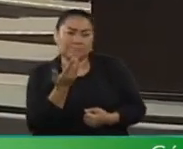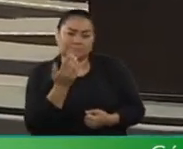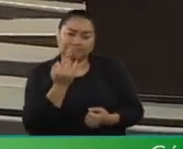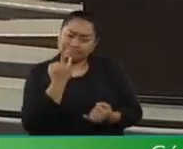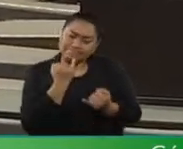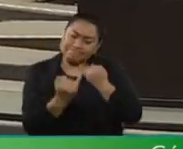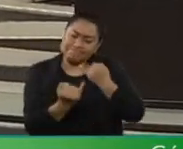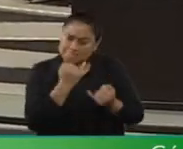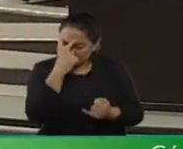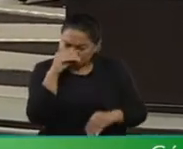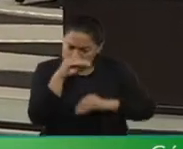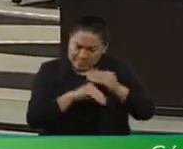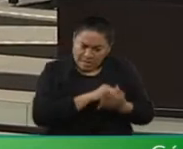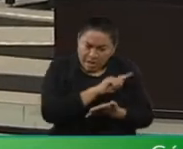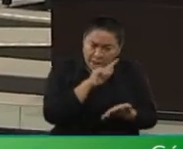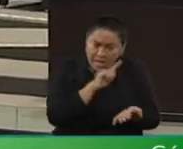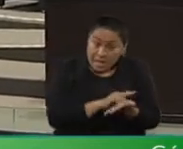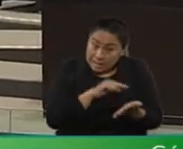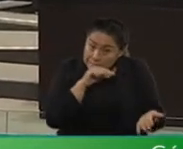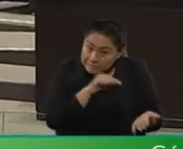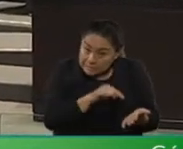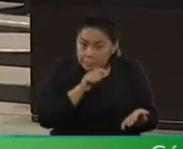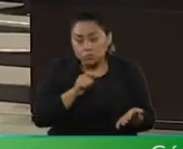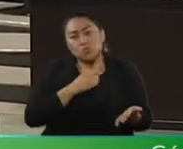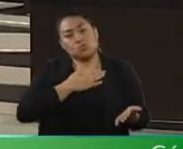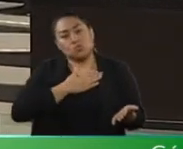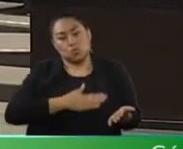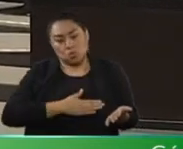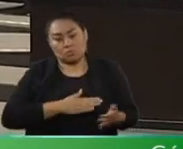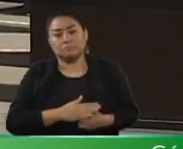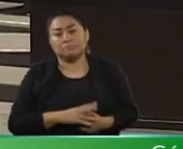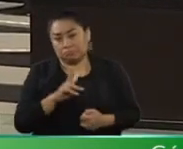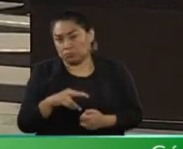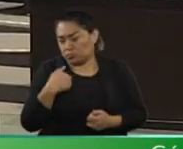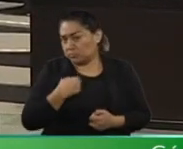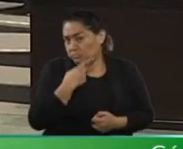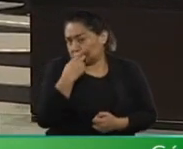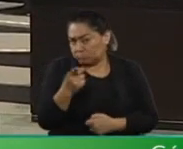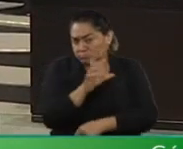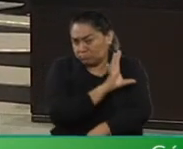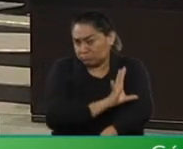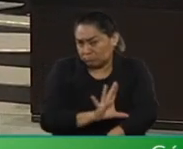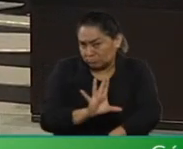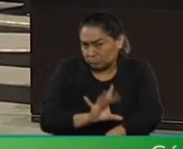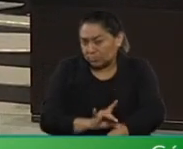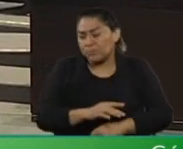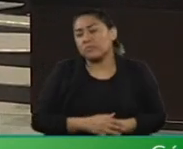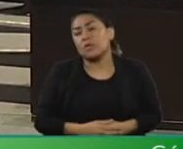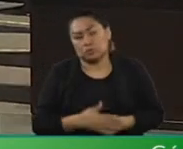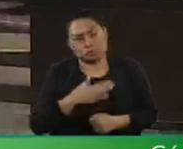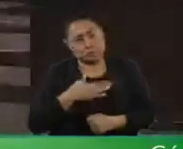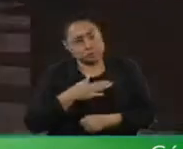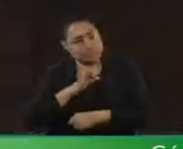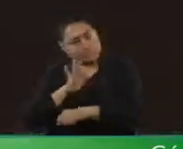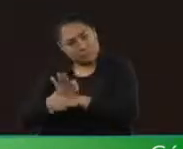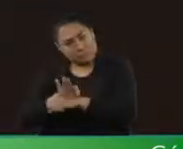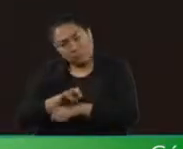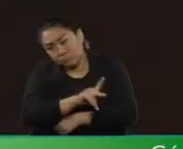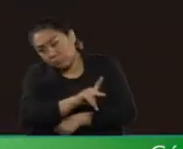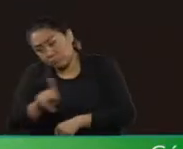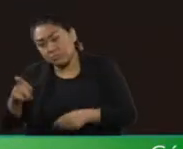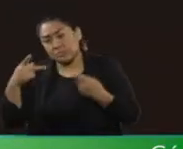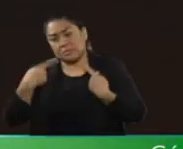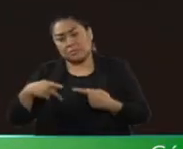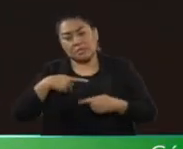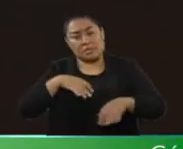considero juntas justas lo digo con honestidad yo estoy del lado de la clase trabajadora y